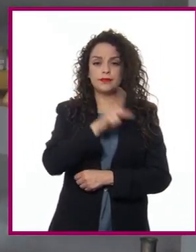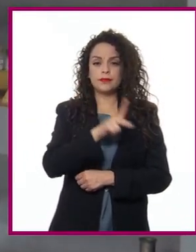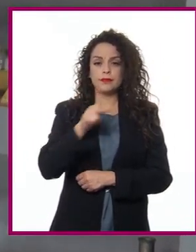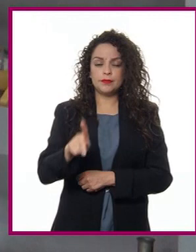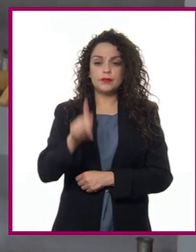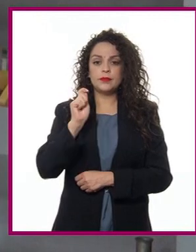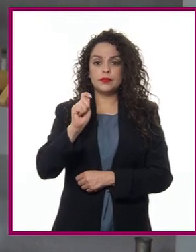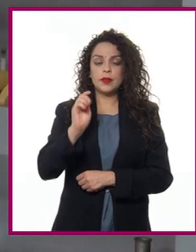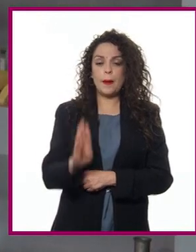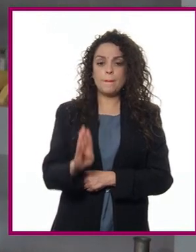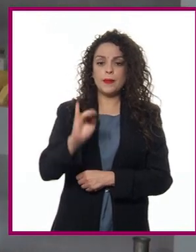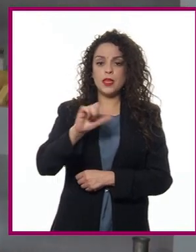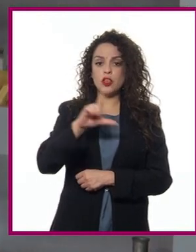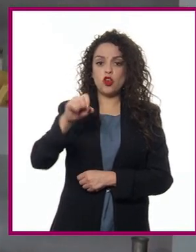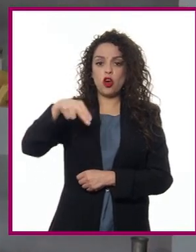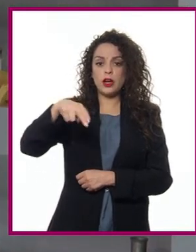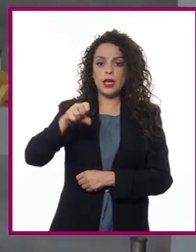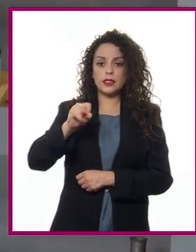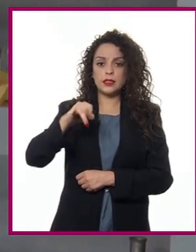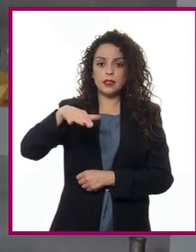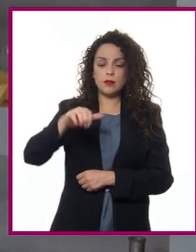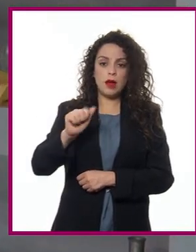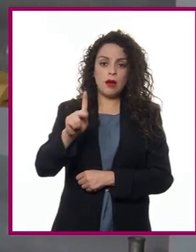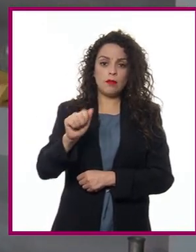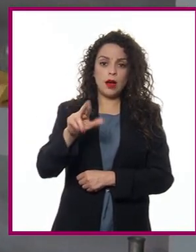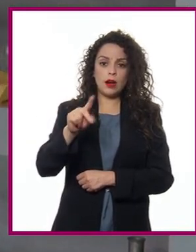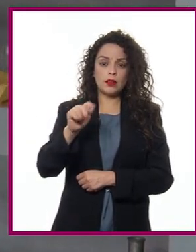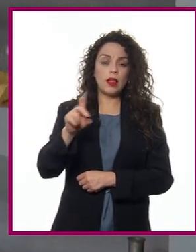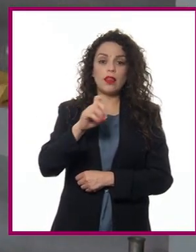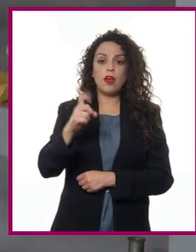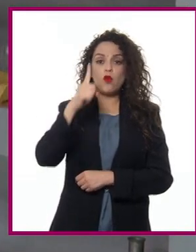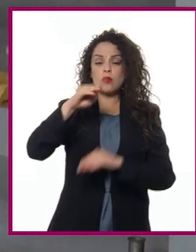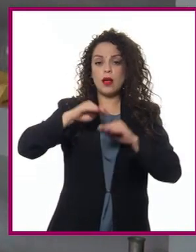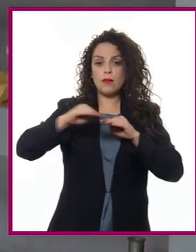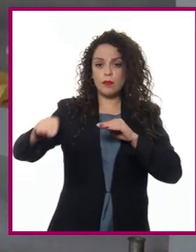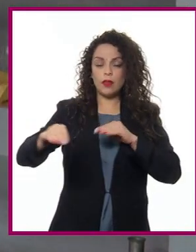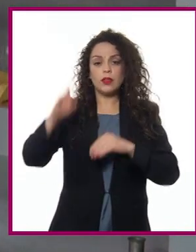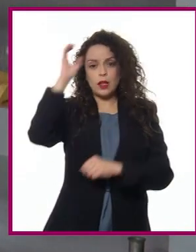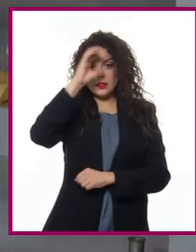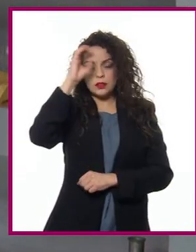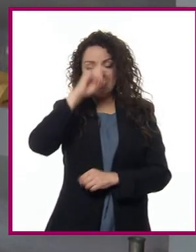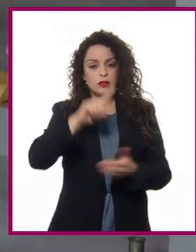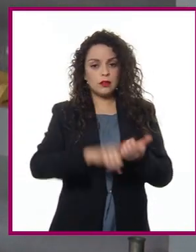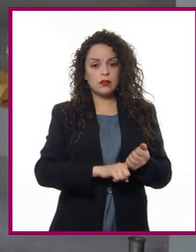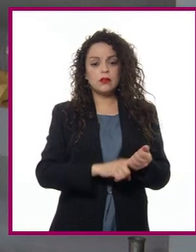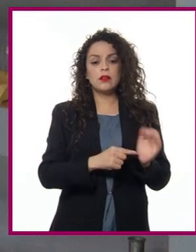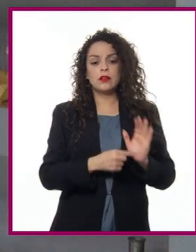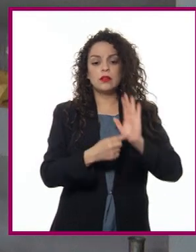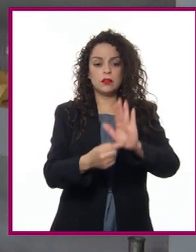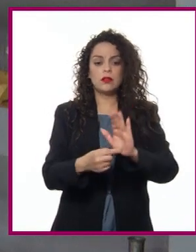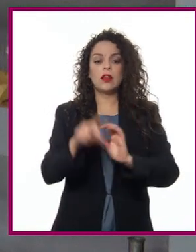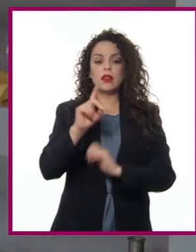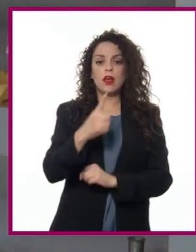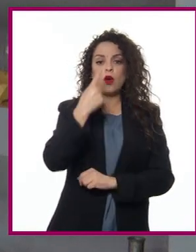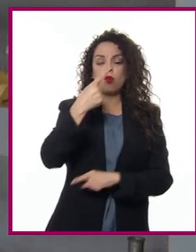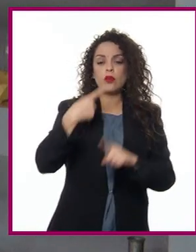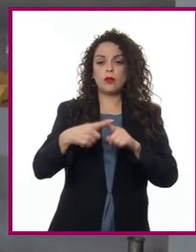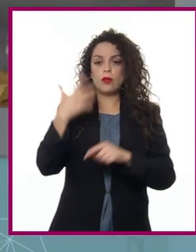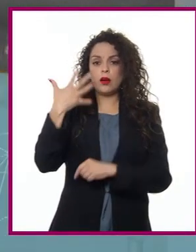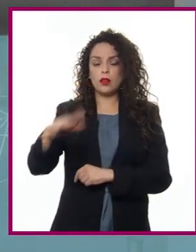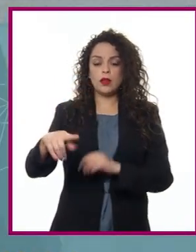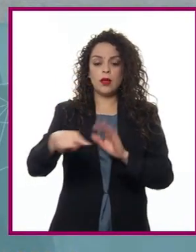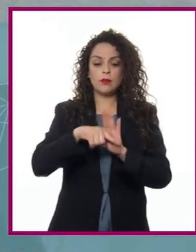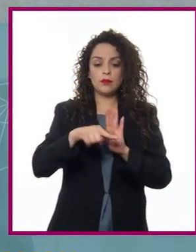la billonésima parte de un metro, que expresado en notación científica es de 1 por 10 a la menos